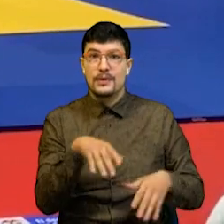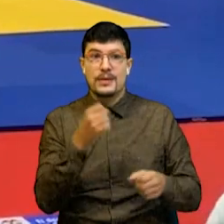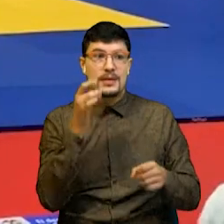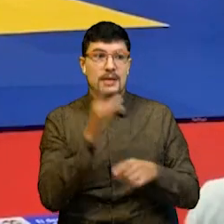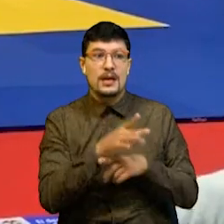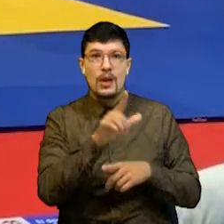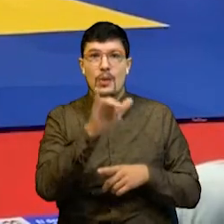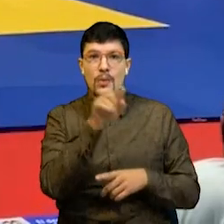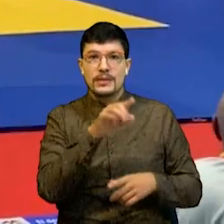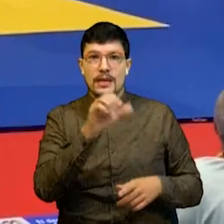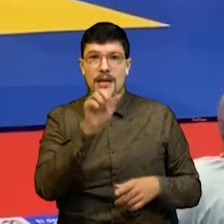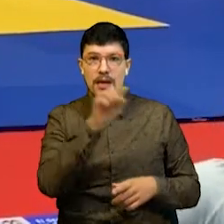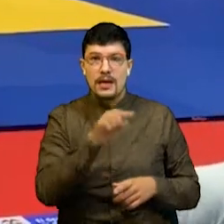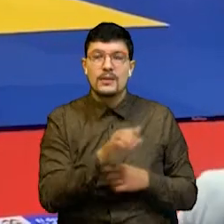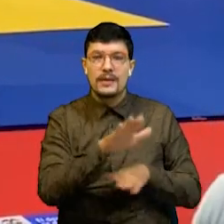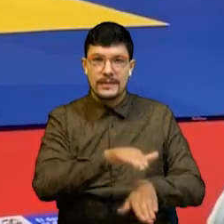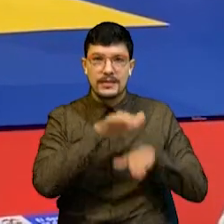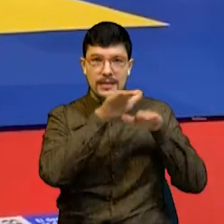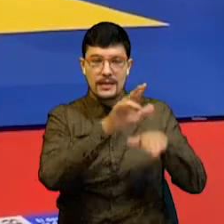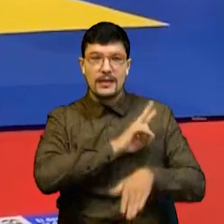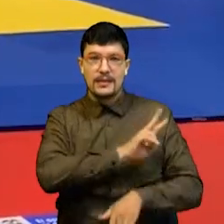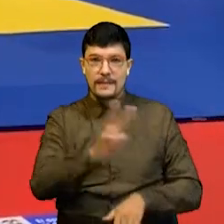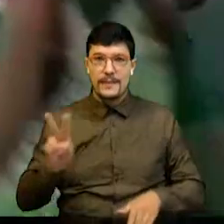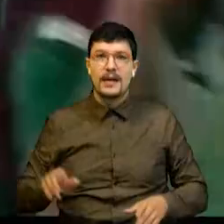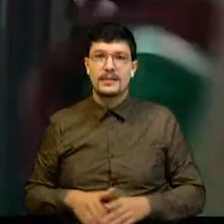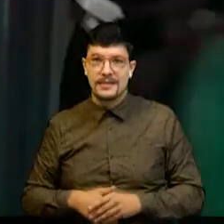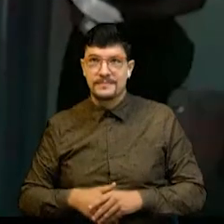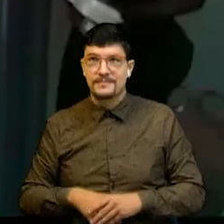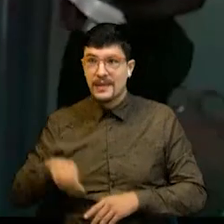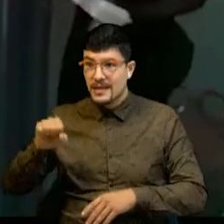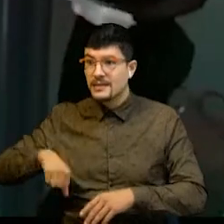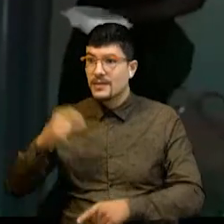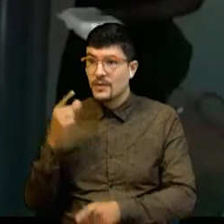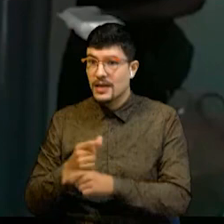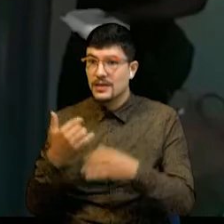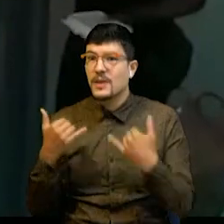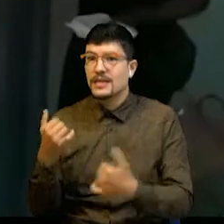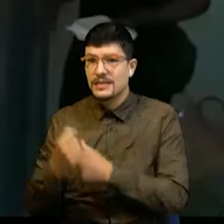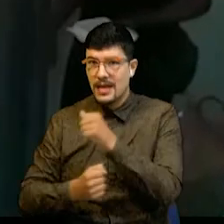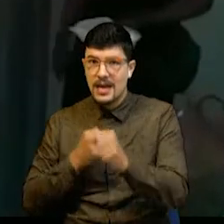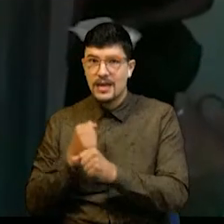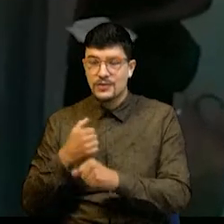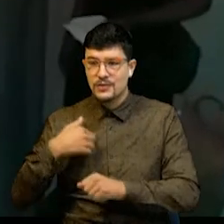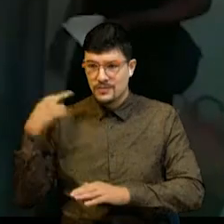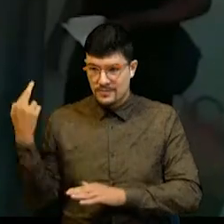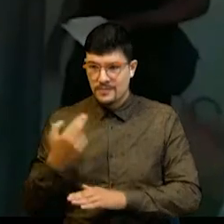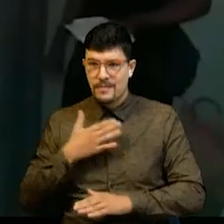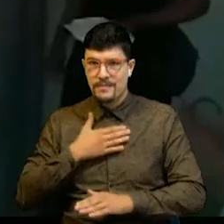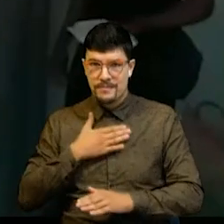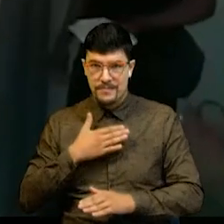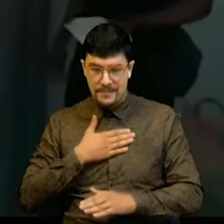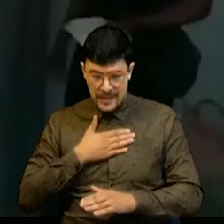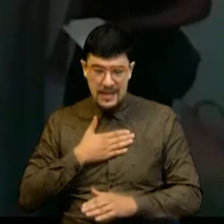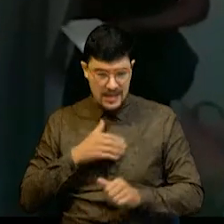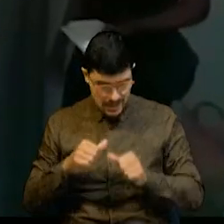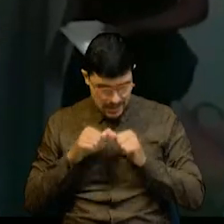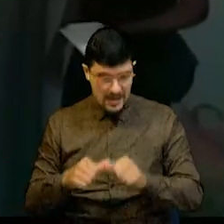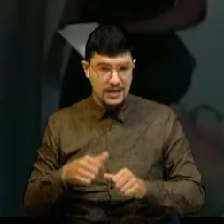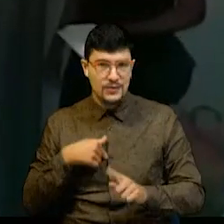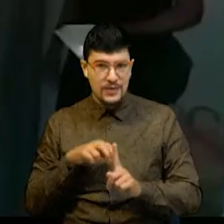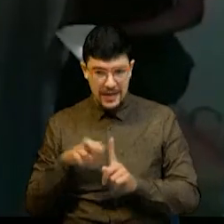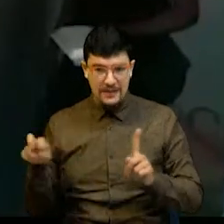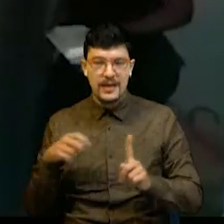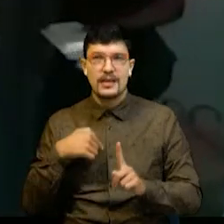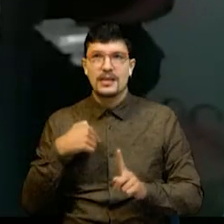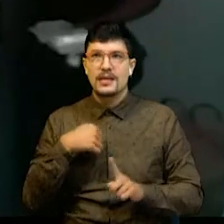en la final a Luis Carlos Galindo, representante del Valle del Cauca. Este año pues ratifiqué que es mi categoría, que es mi puesto y que